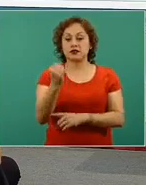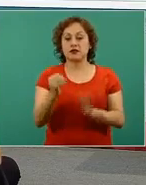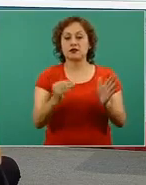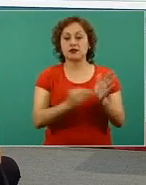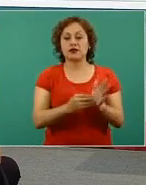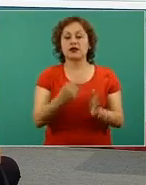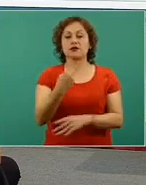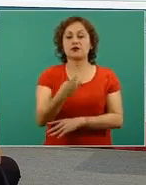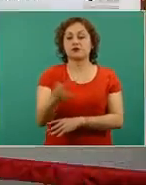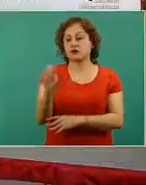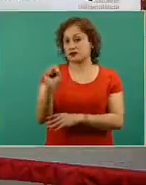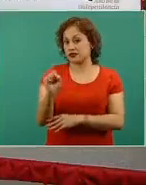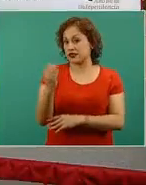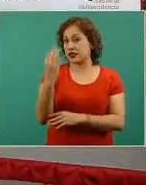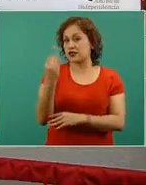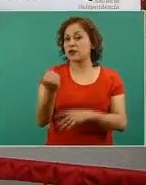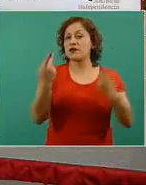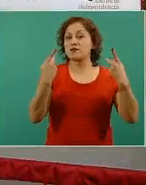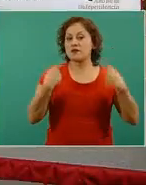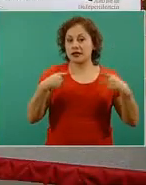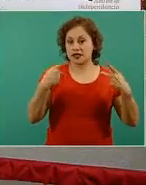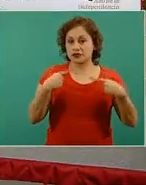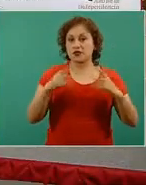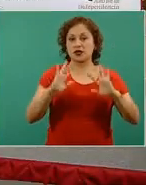1.729.269 personas recuperadas.